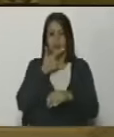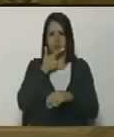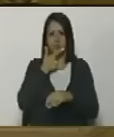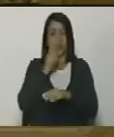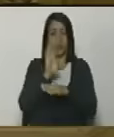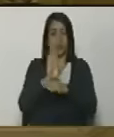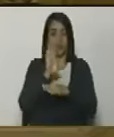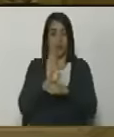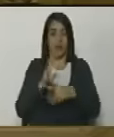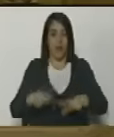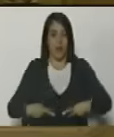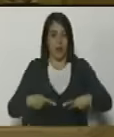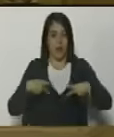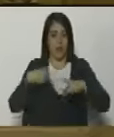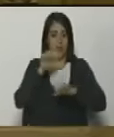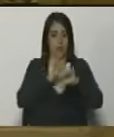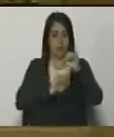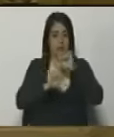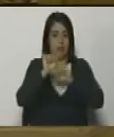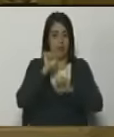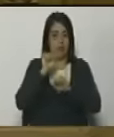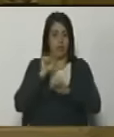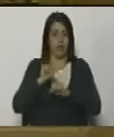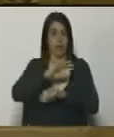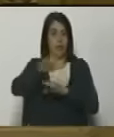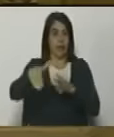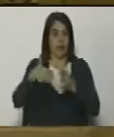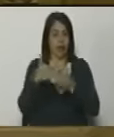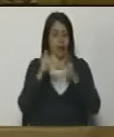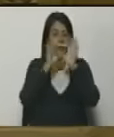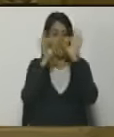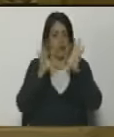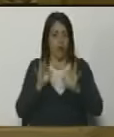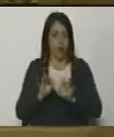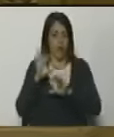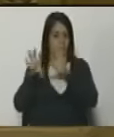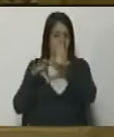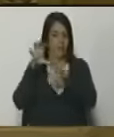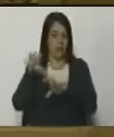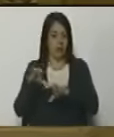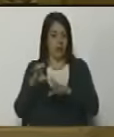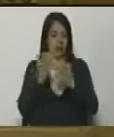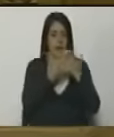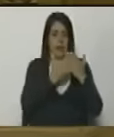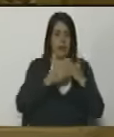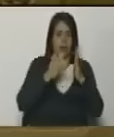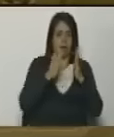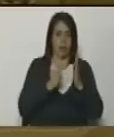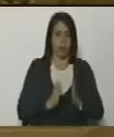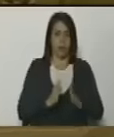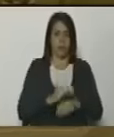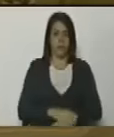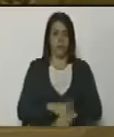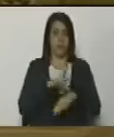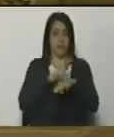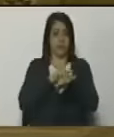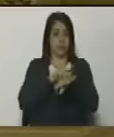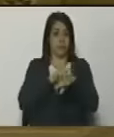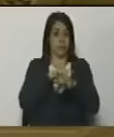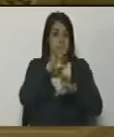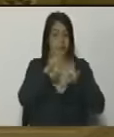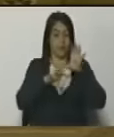es proteger la vida y defender la vida en todas sus formas. A los estudiantes de